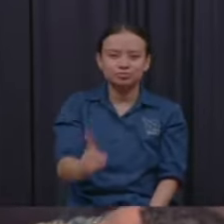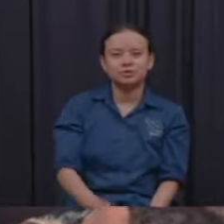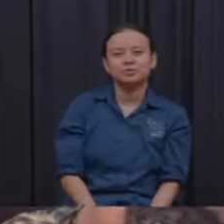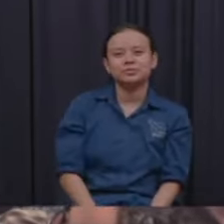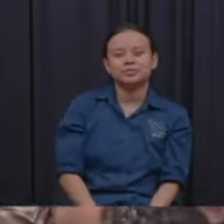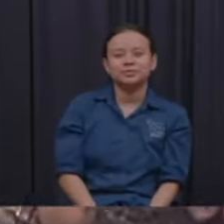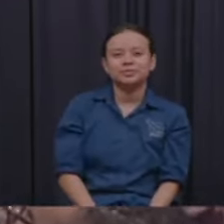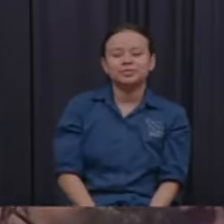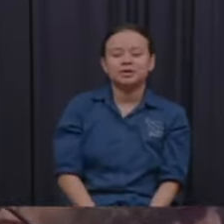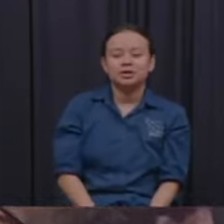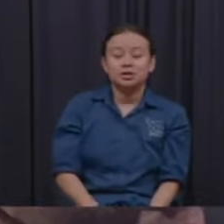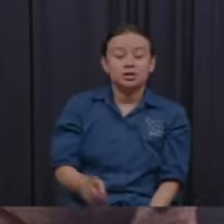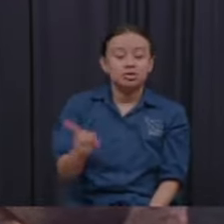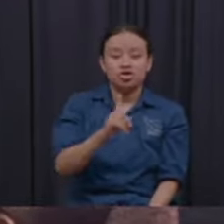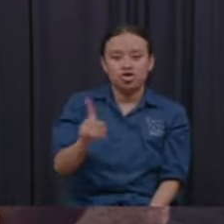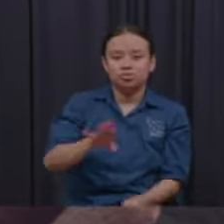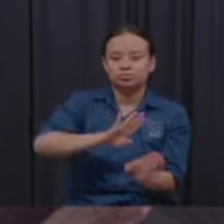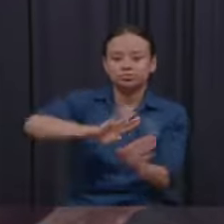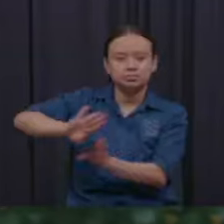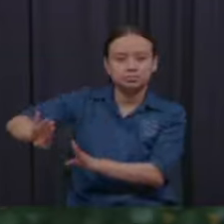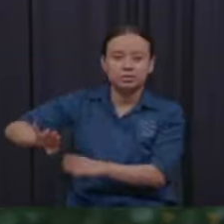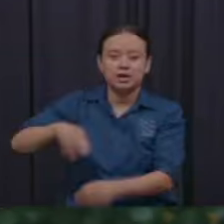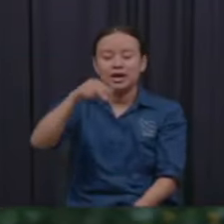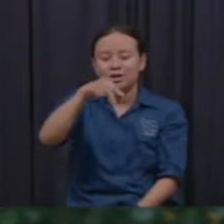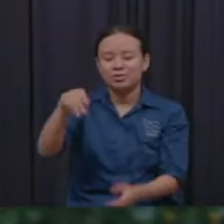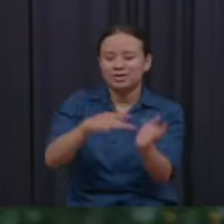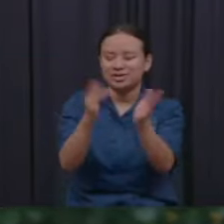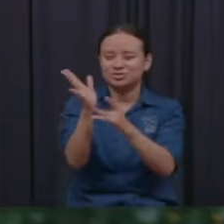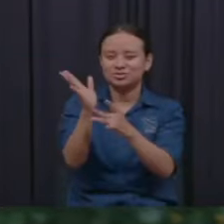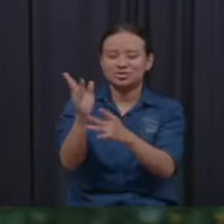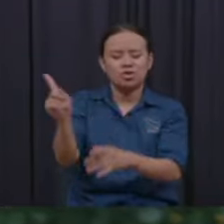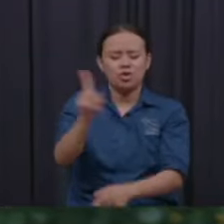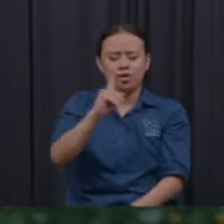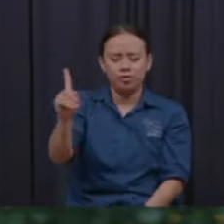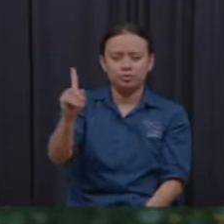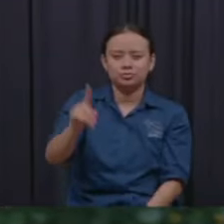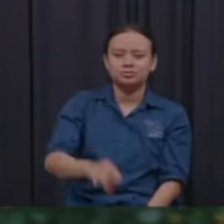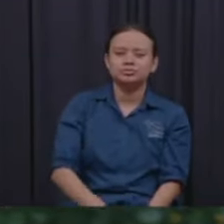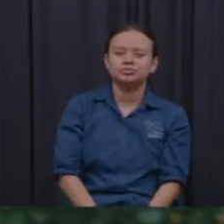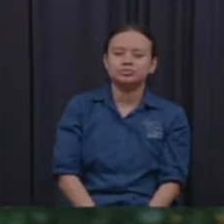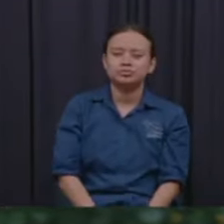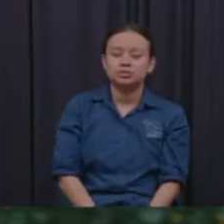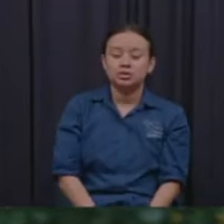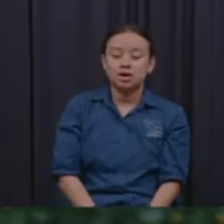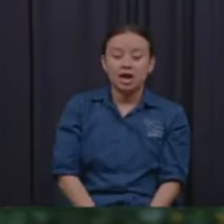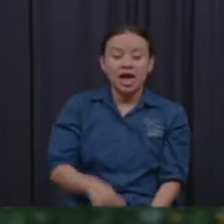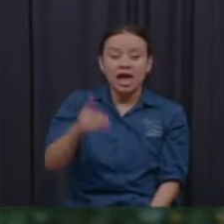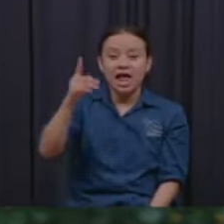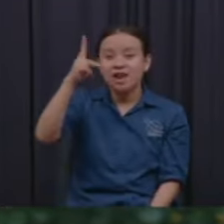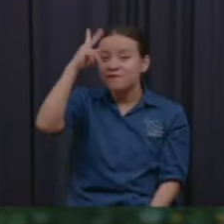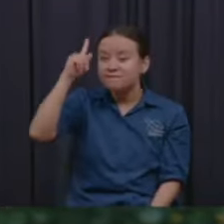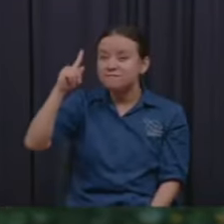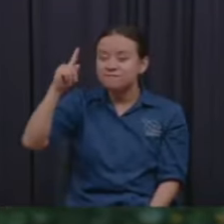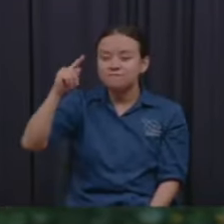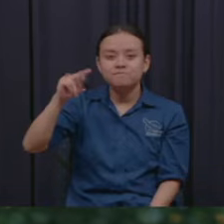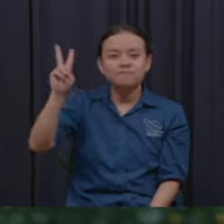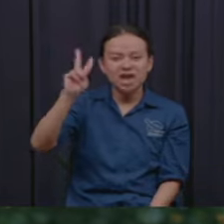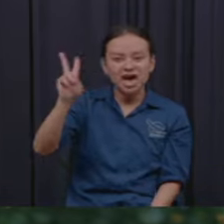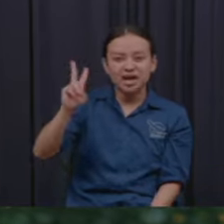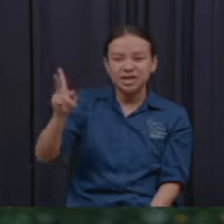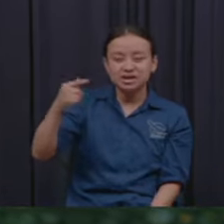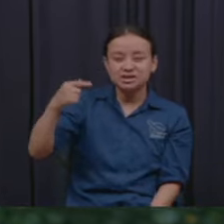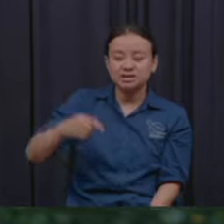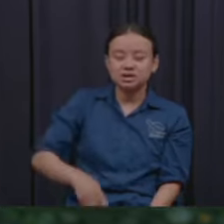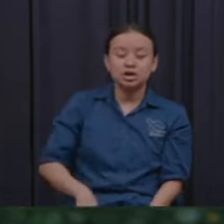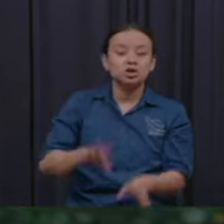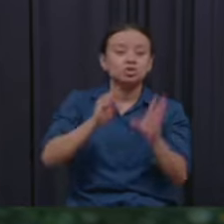Pero no se lo vamos a permitir en el nombre de Jesús. Es más, el día viernes yo estuve ministrando a la congregación